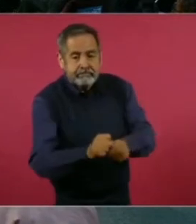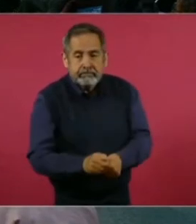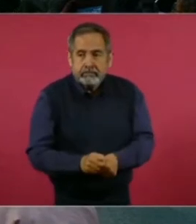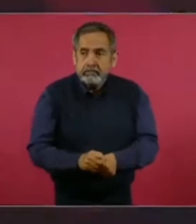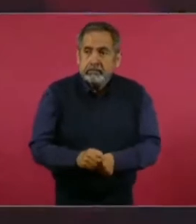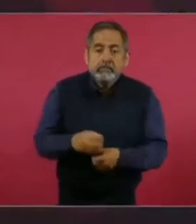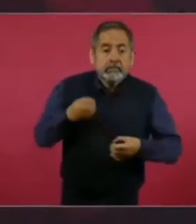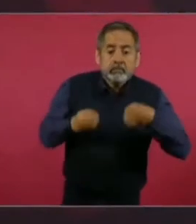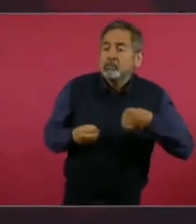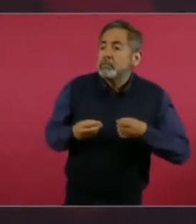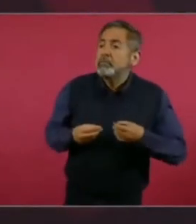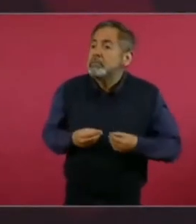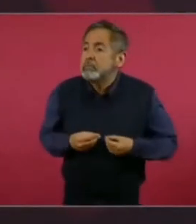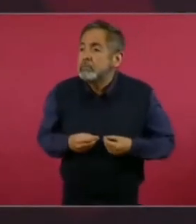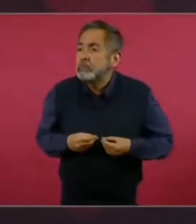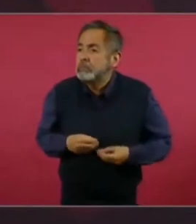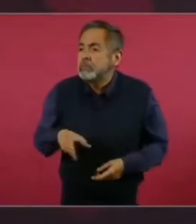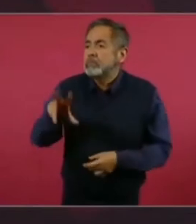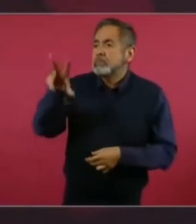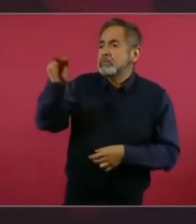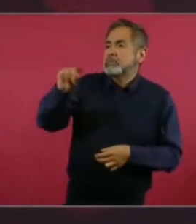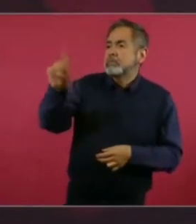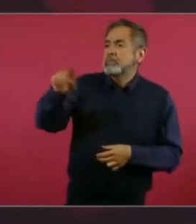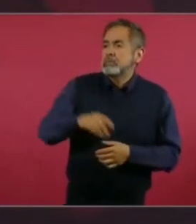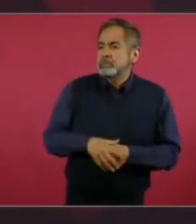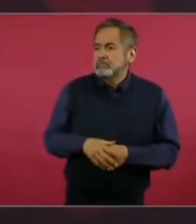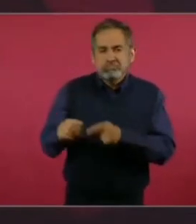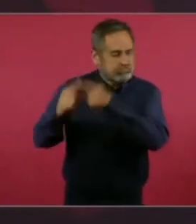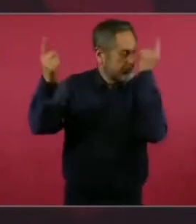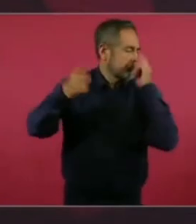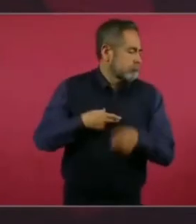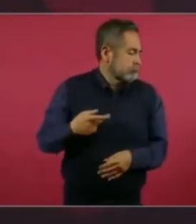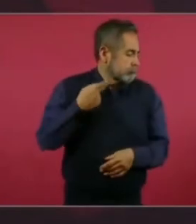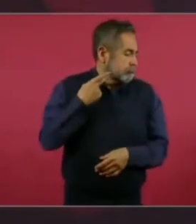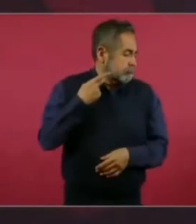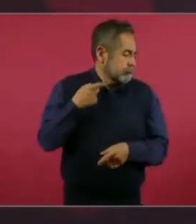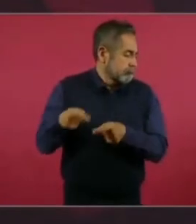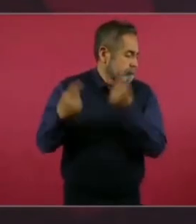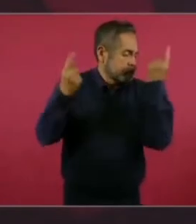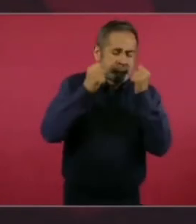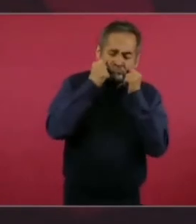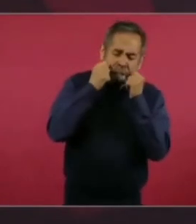Y lo hace por razones políticas,